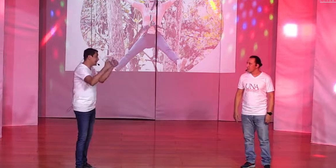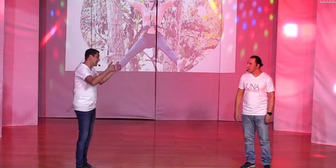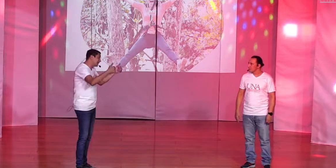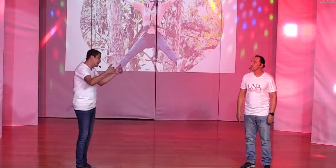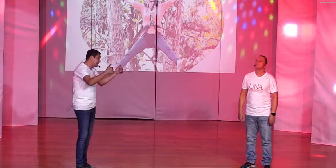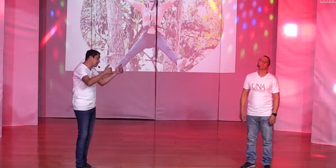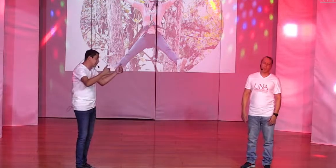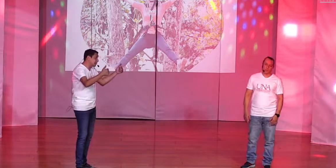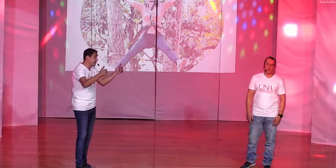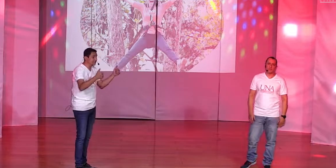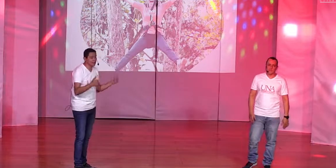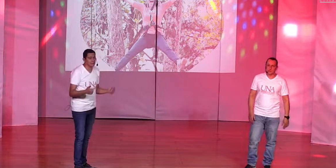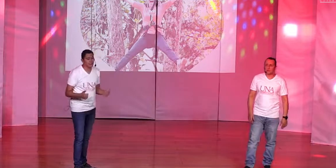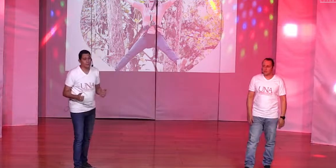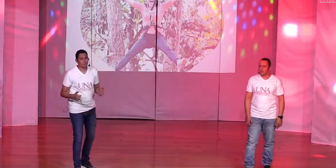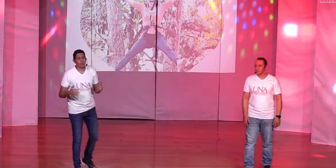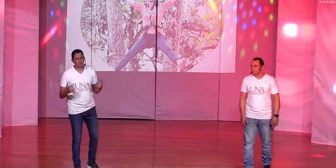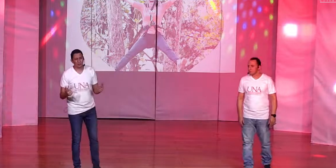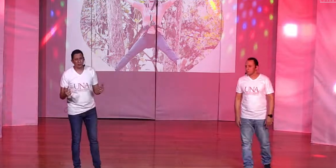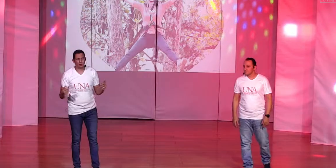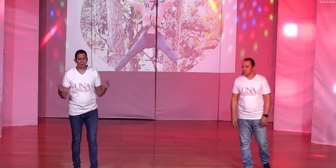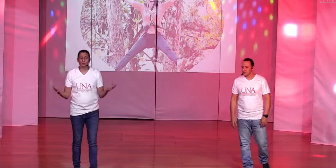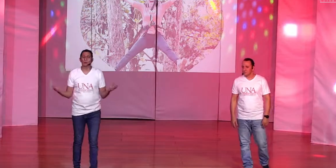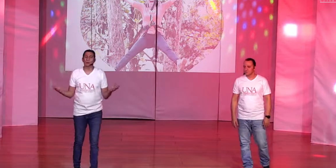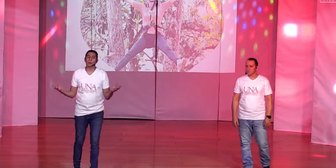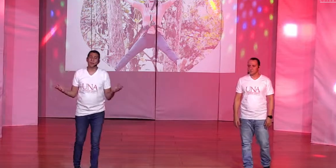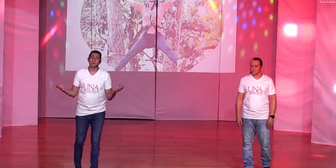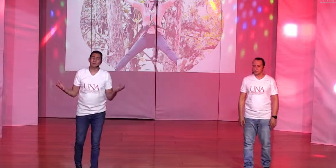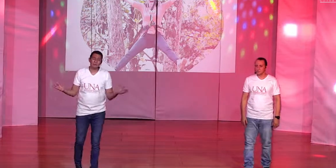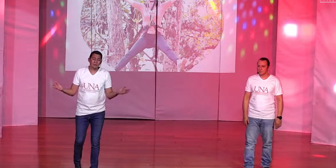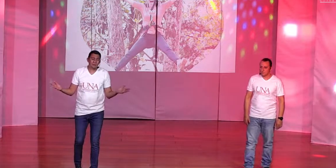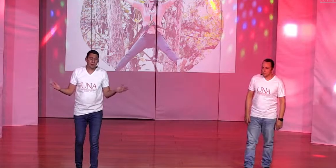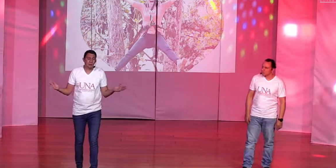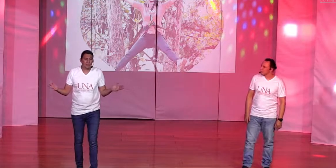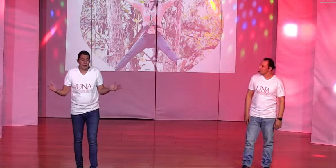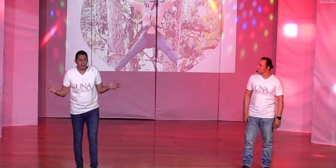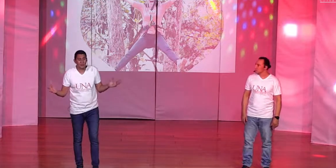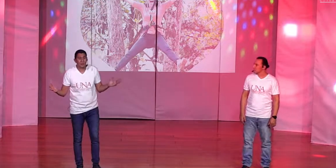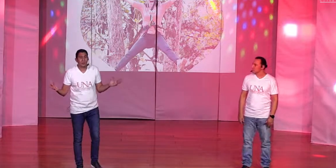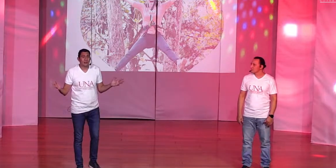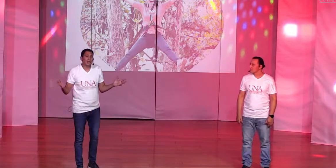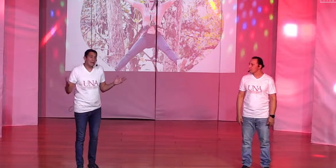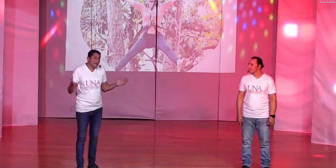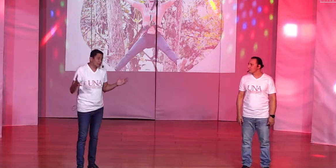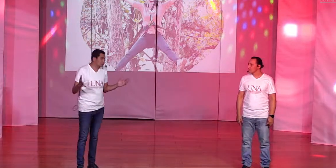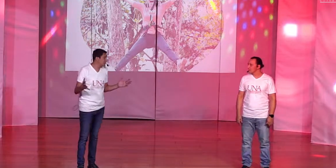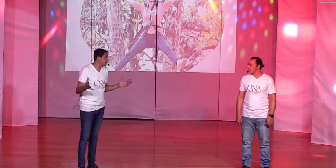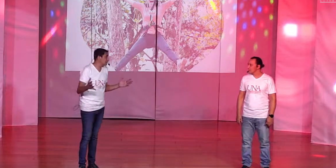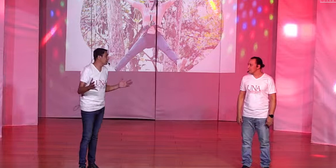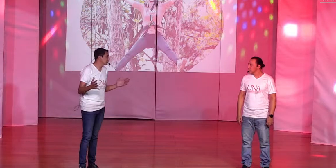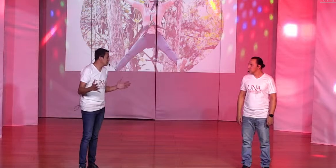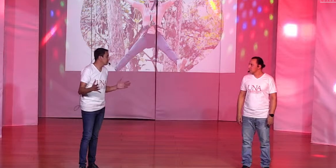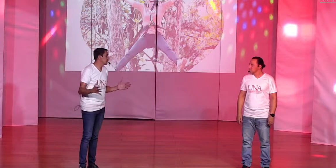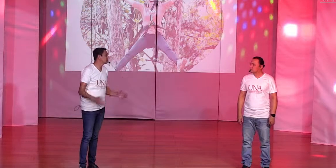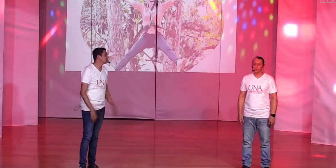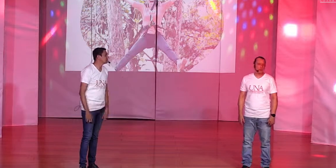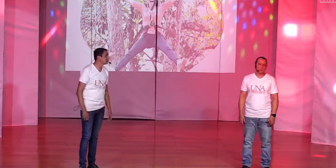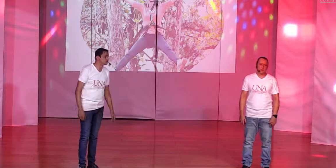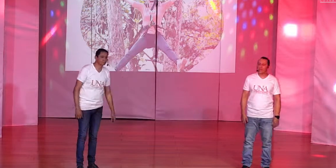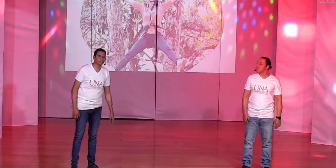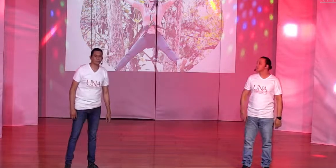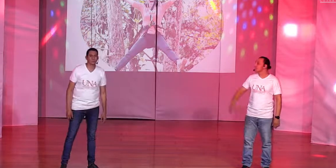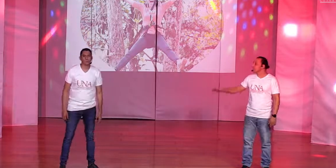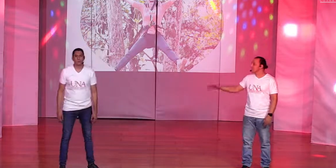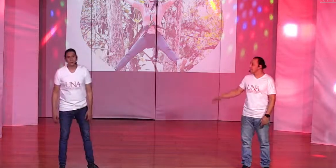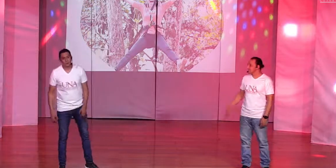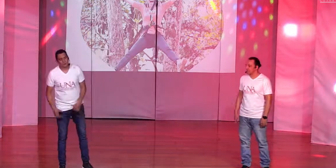importante. Chantajes que se puedan realizar. Sí. Manoseos, roces corporales, besos inapropiados. Y esas cosas no están bien. No